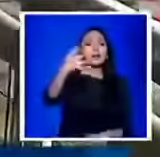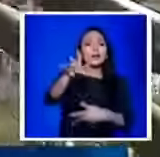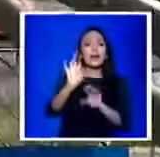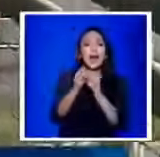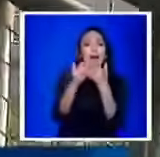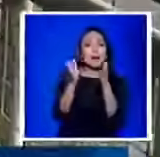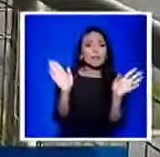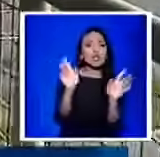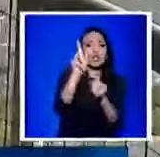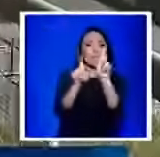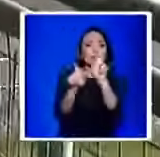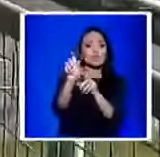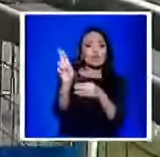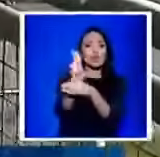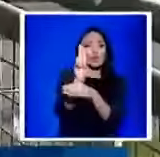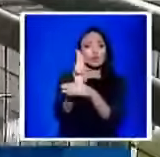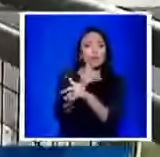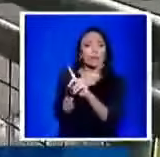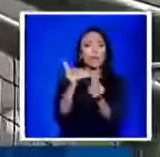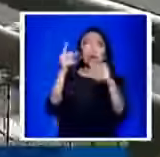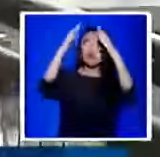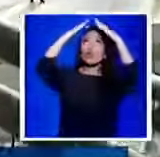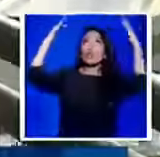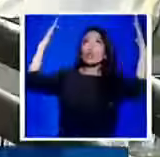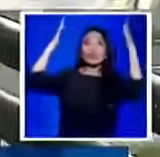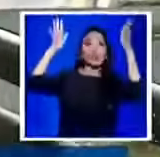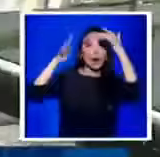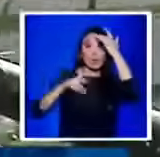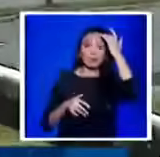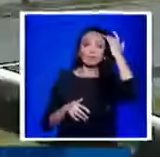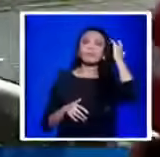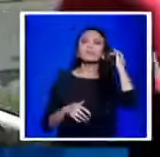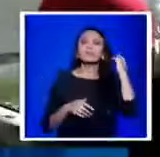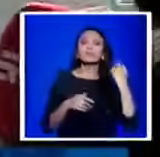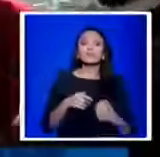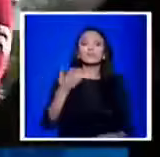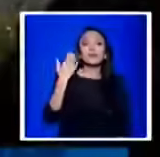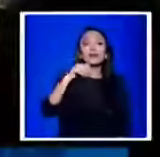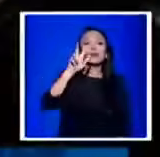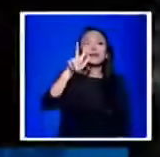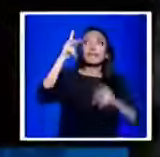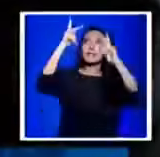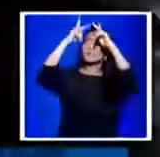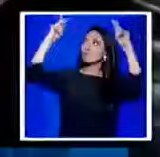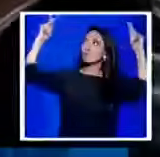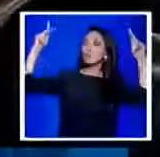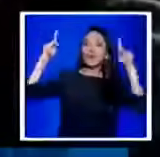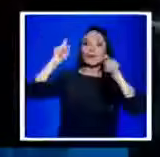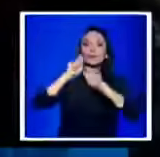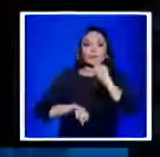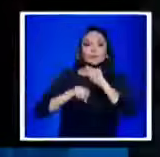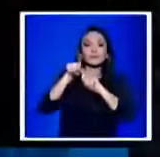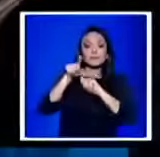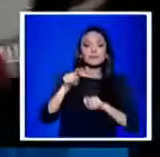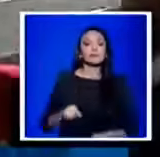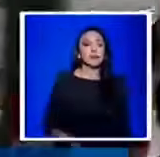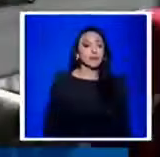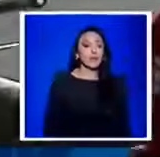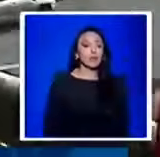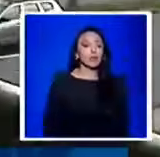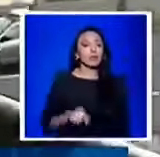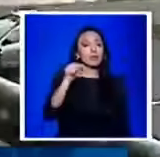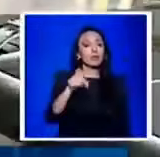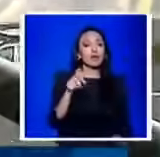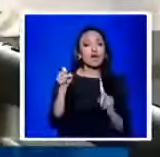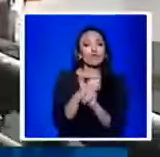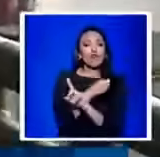habilitado para que la ciudadanía lo pueda utilizar. En ese entonces, pues, fueron 3 los puentes peatonales afectados por esta ola